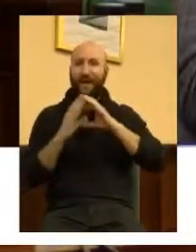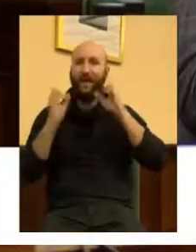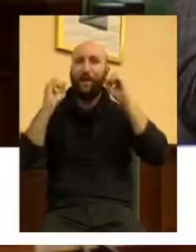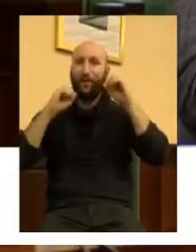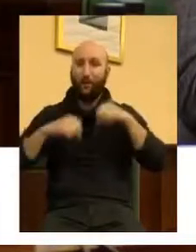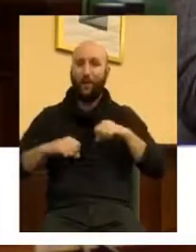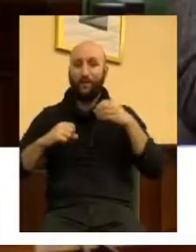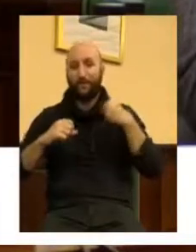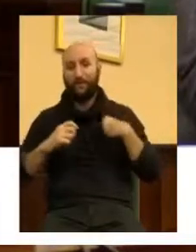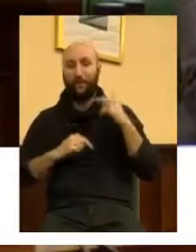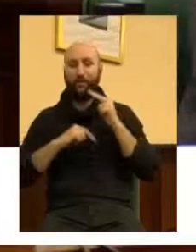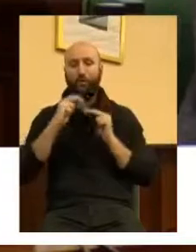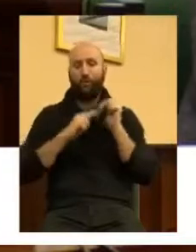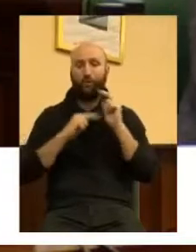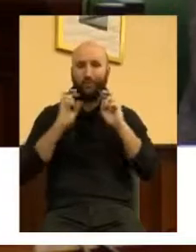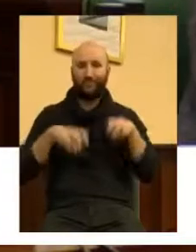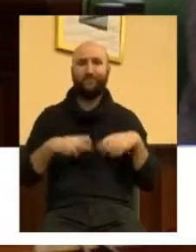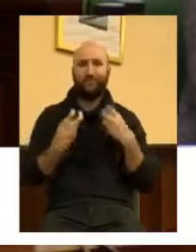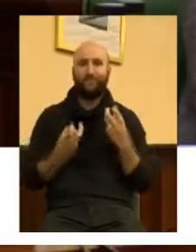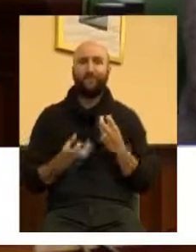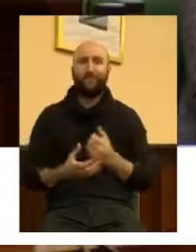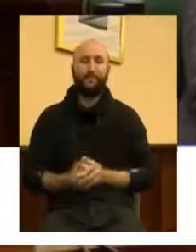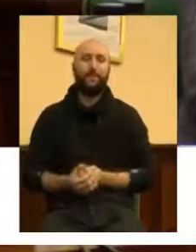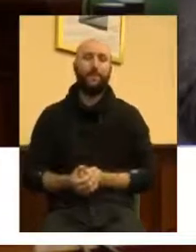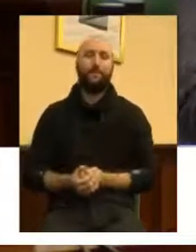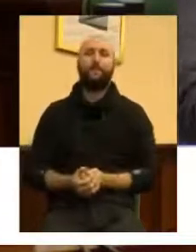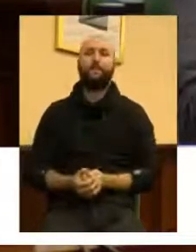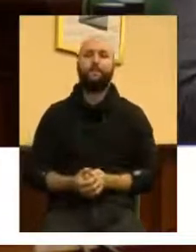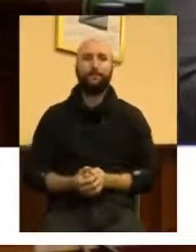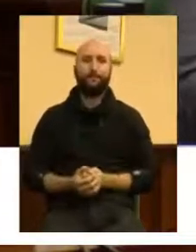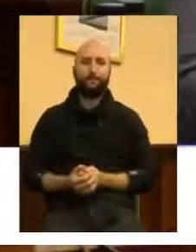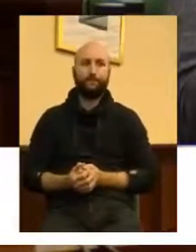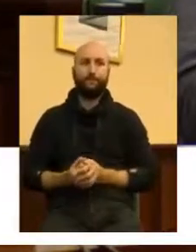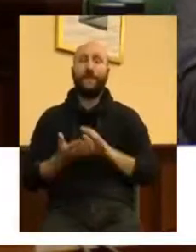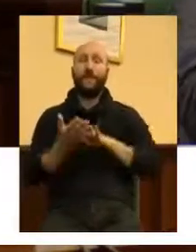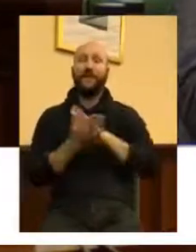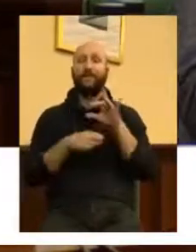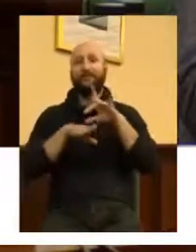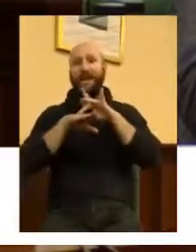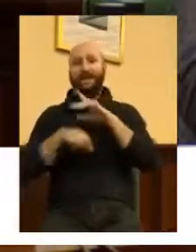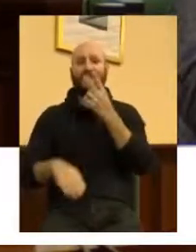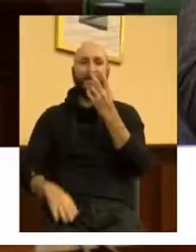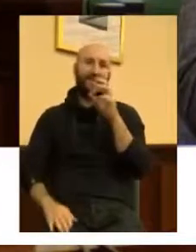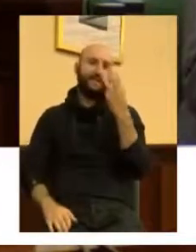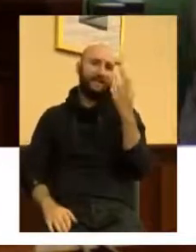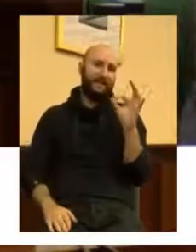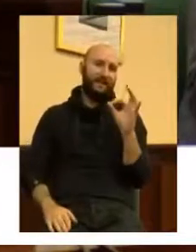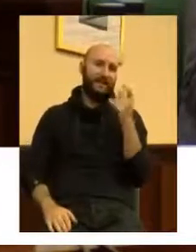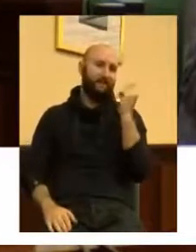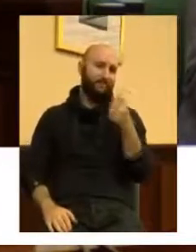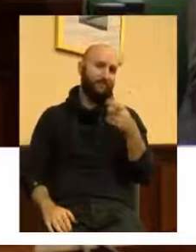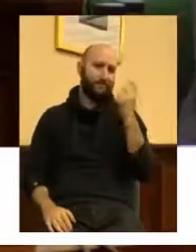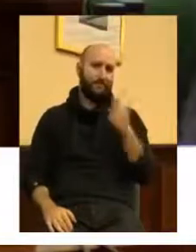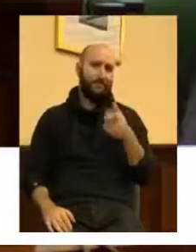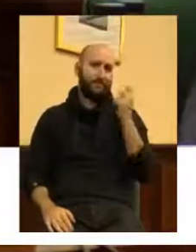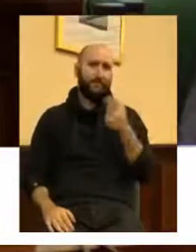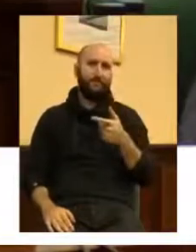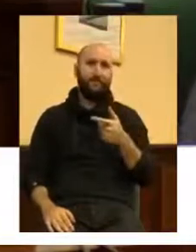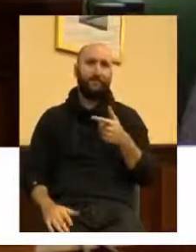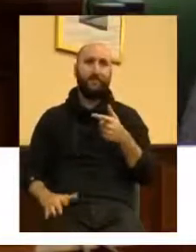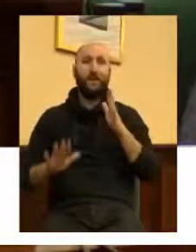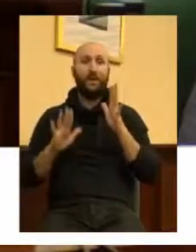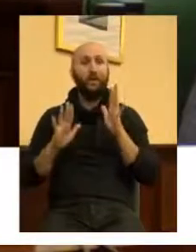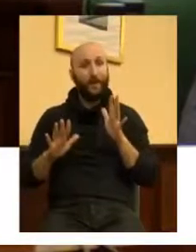de reconstrucción. Pero es que además hablamos mucho de la Agenda 2030, pero es que las cosas en abstracto hay